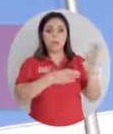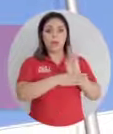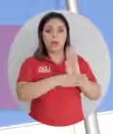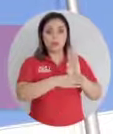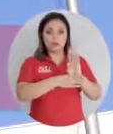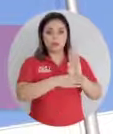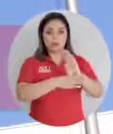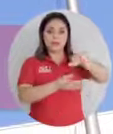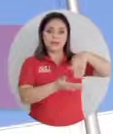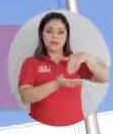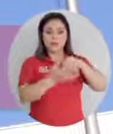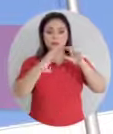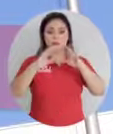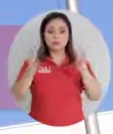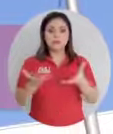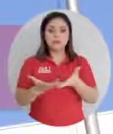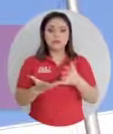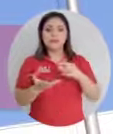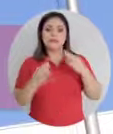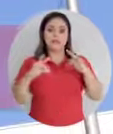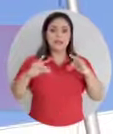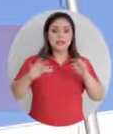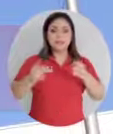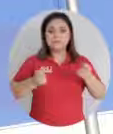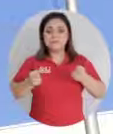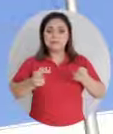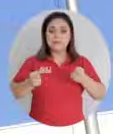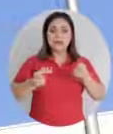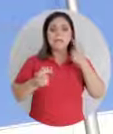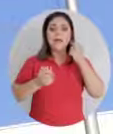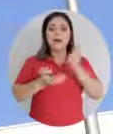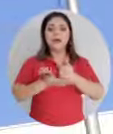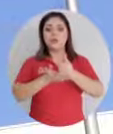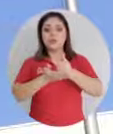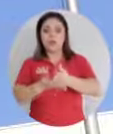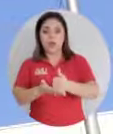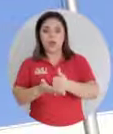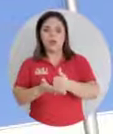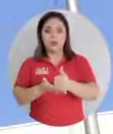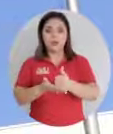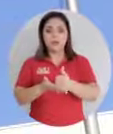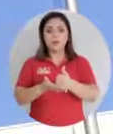a tomar algunas medidas, ¿verdad?, que vinieran a coadyuvar